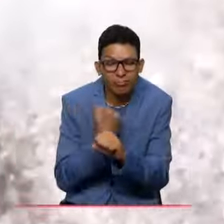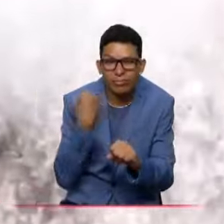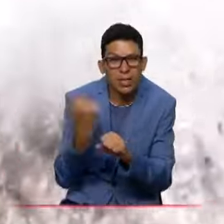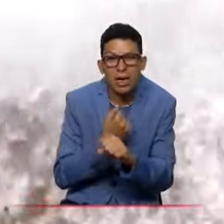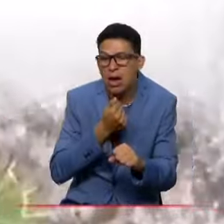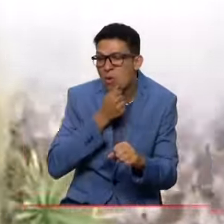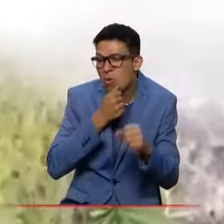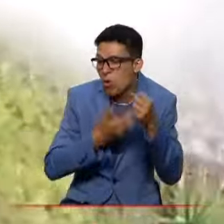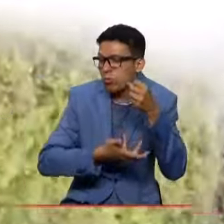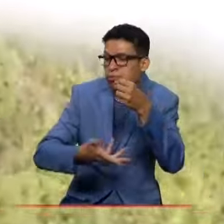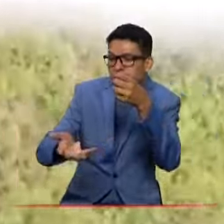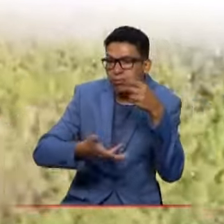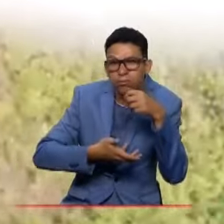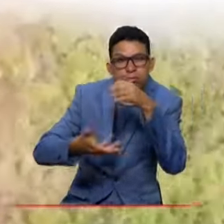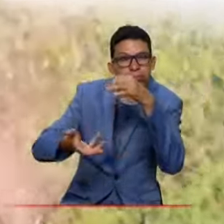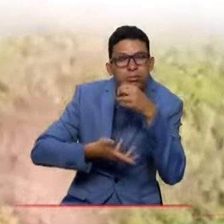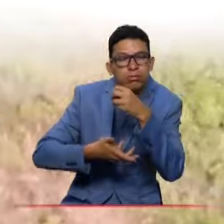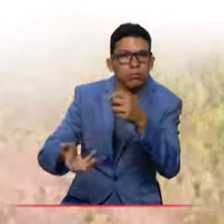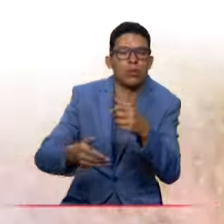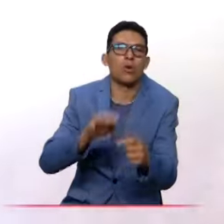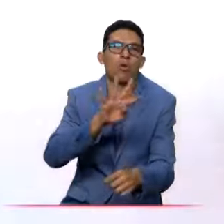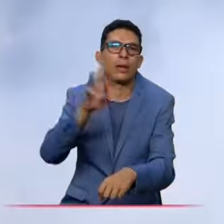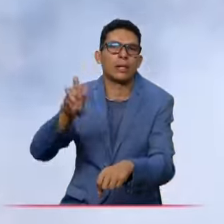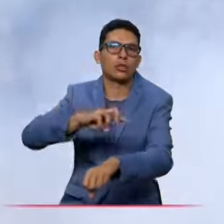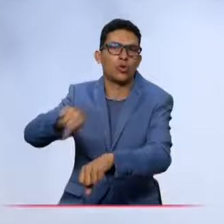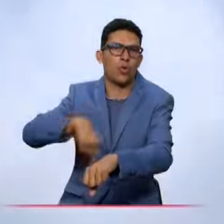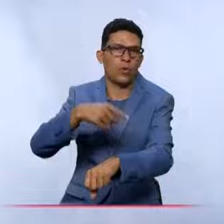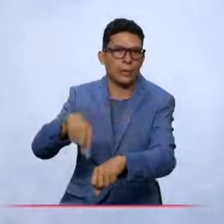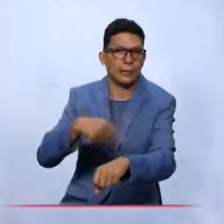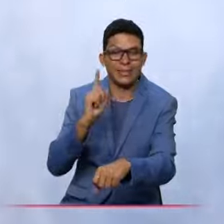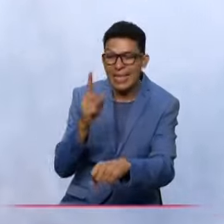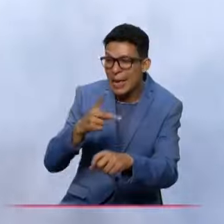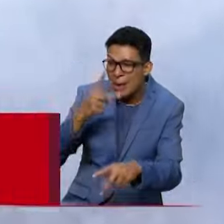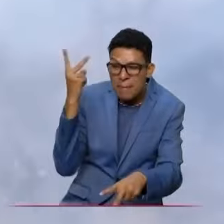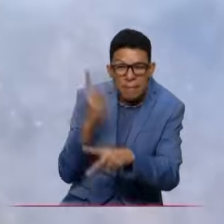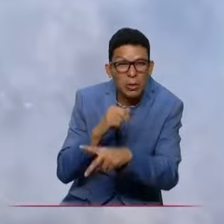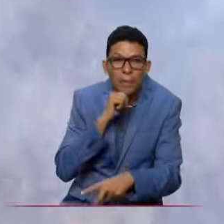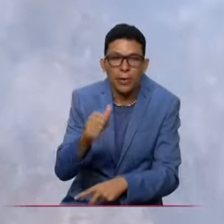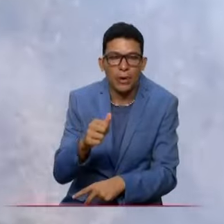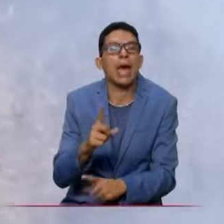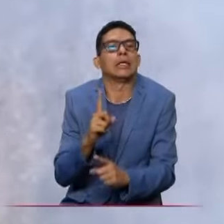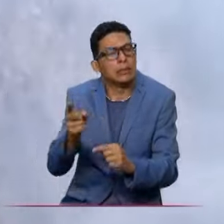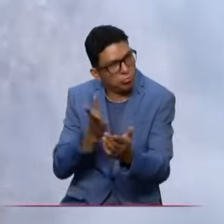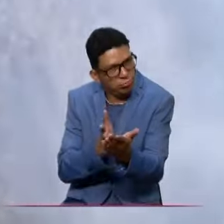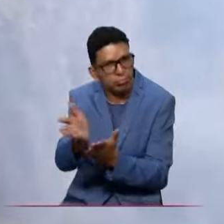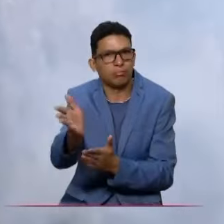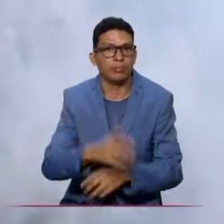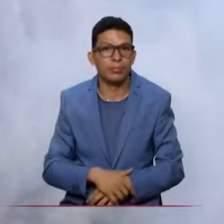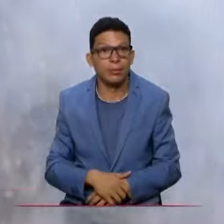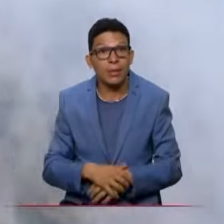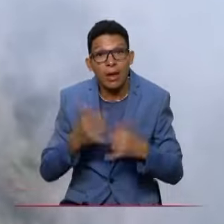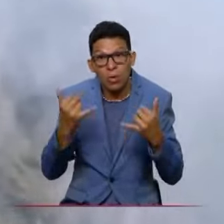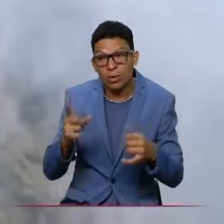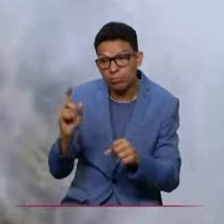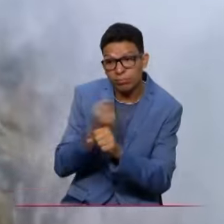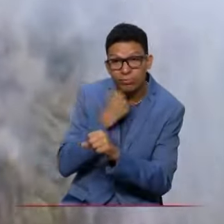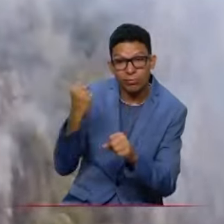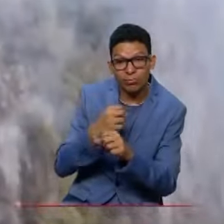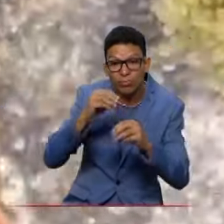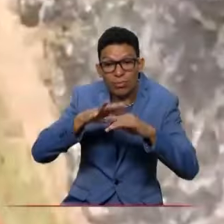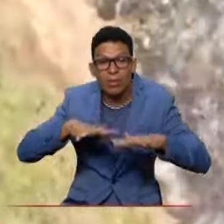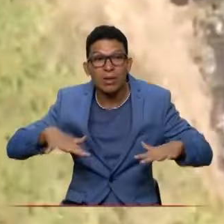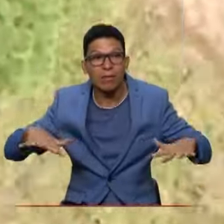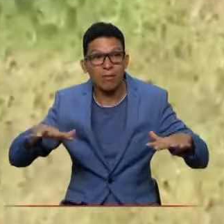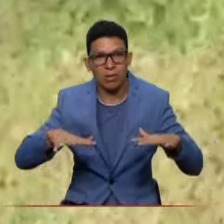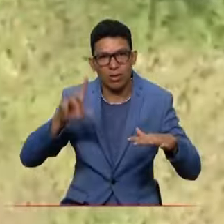48 horas y seguirán desplegadas en las zonas de riesgo, donde se concentra la conflagración. Esta vez, además de las labores en tierra por